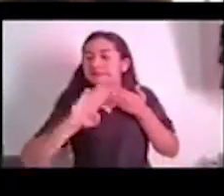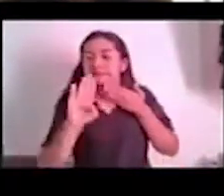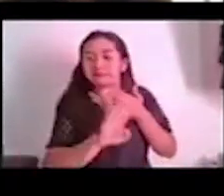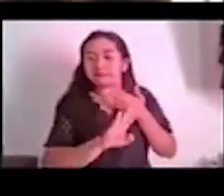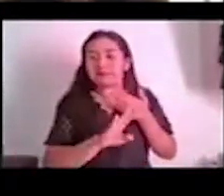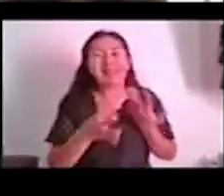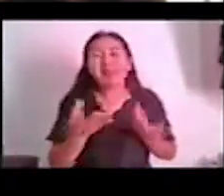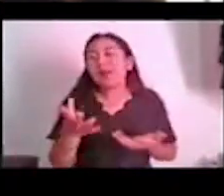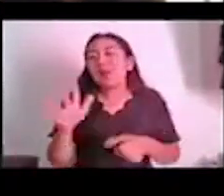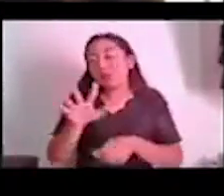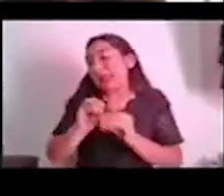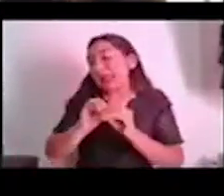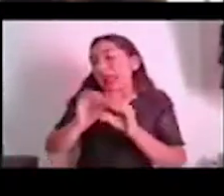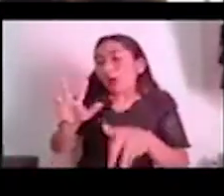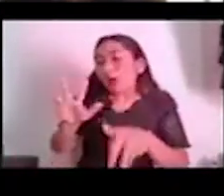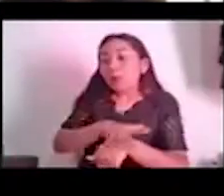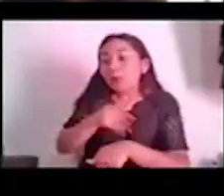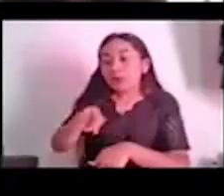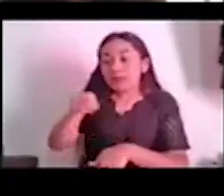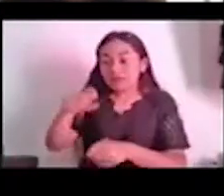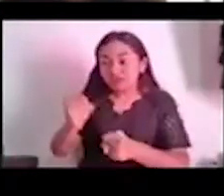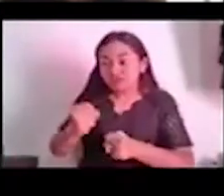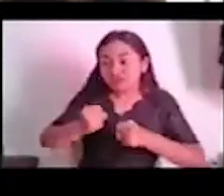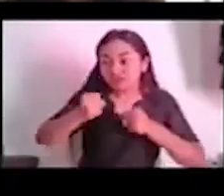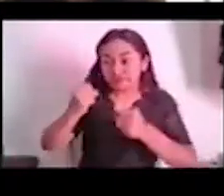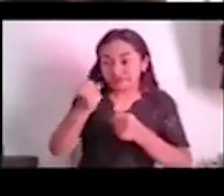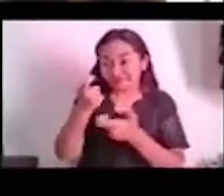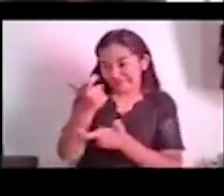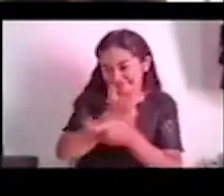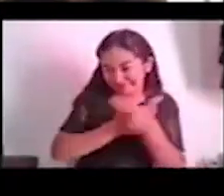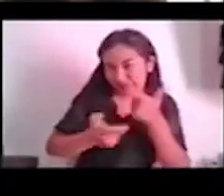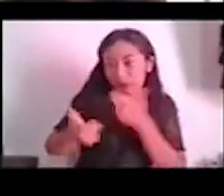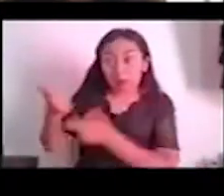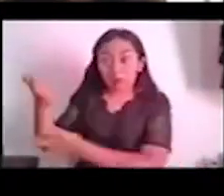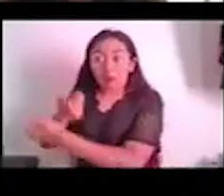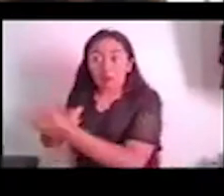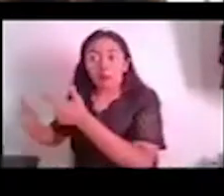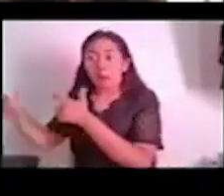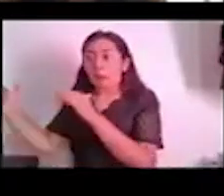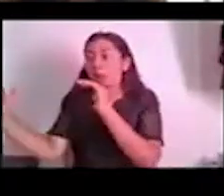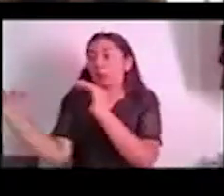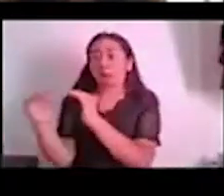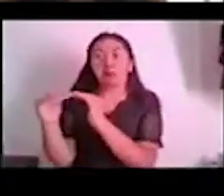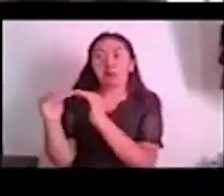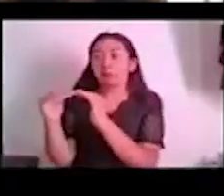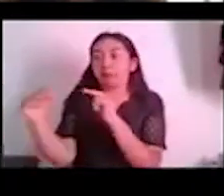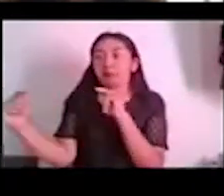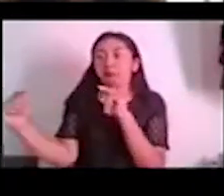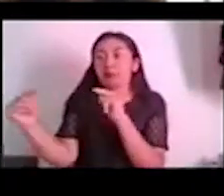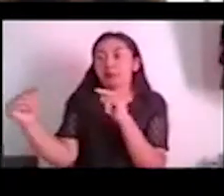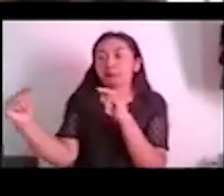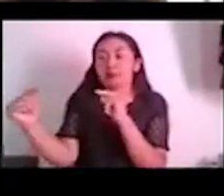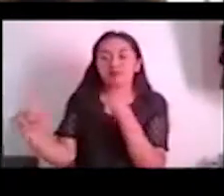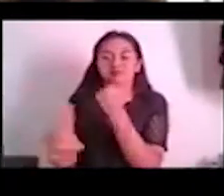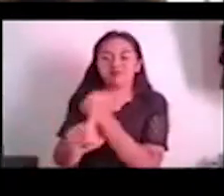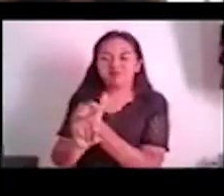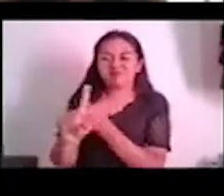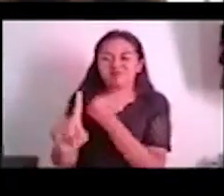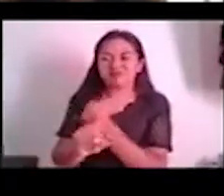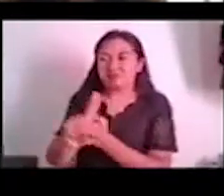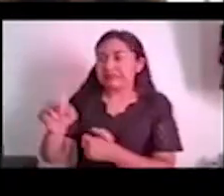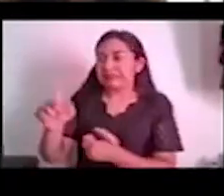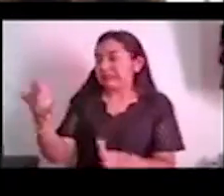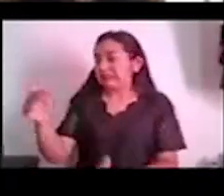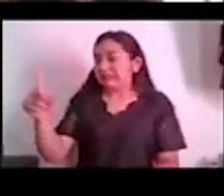poderosos con el sistema de comercio, ¿no? Yo creo que ya la rivalidad era con su sistema. Exacto, en cualquier